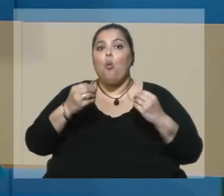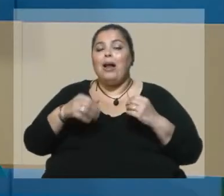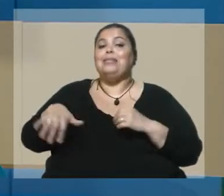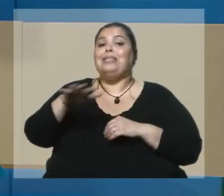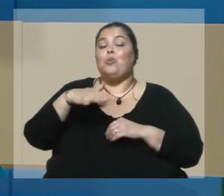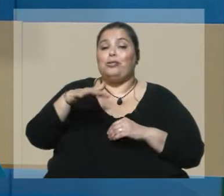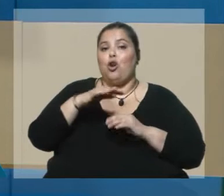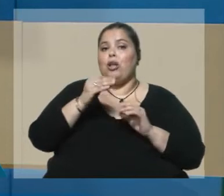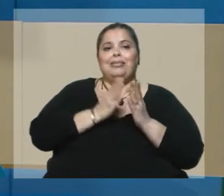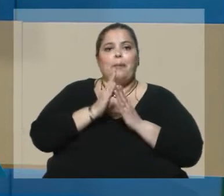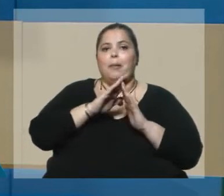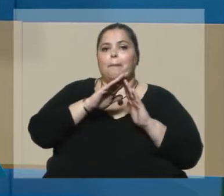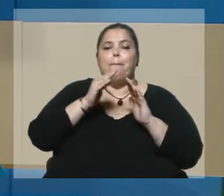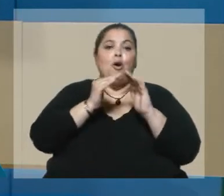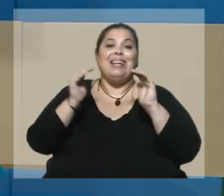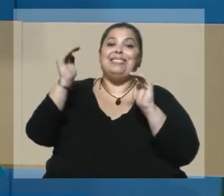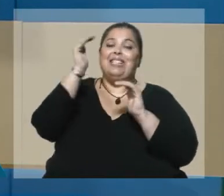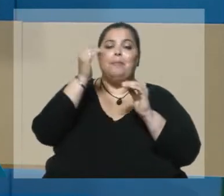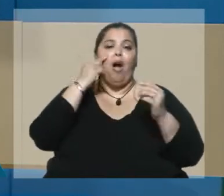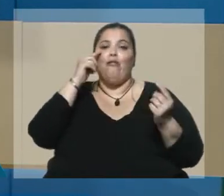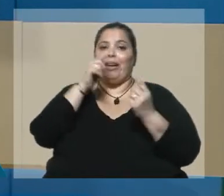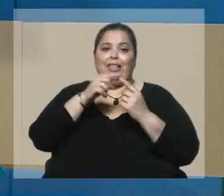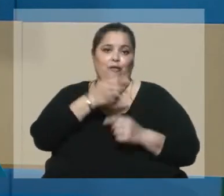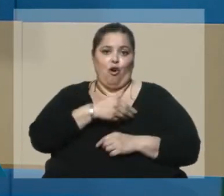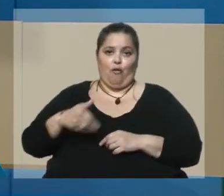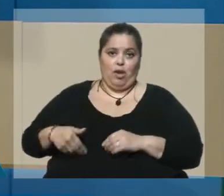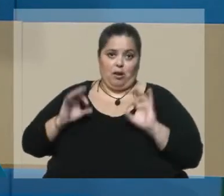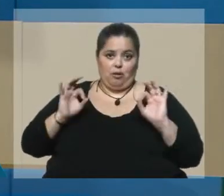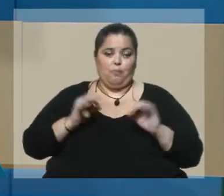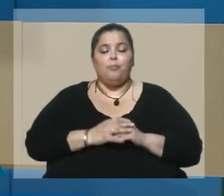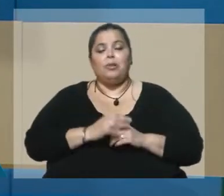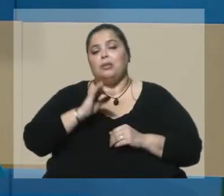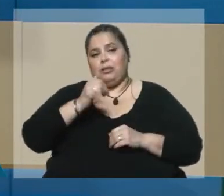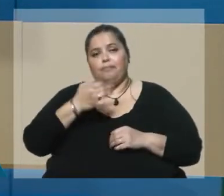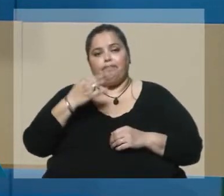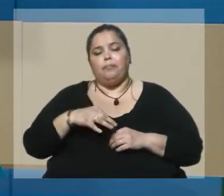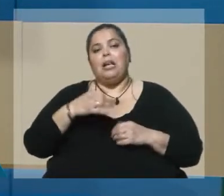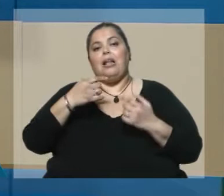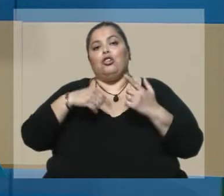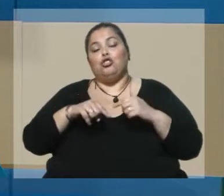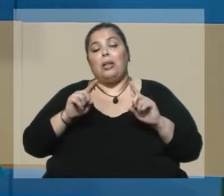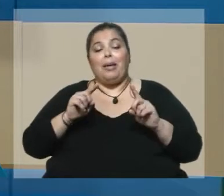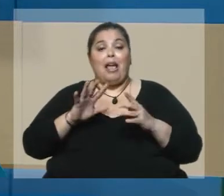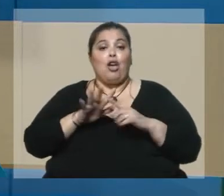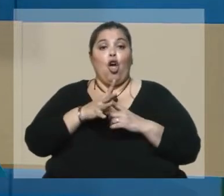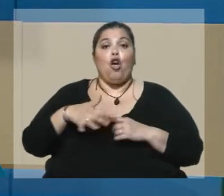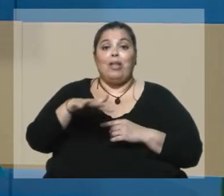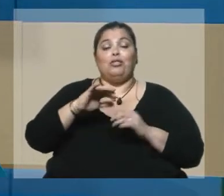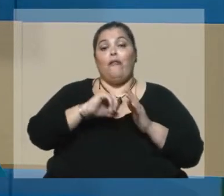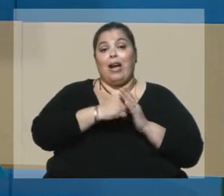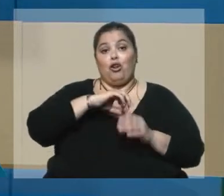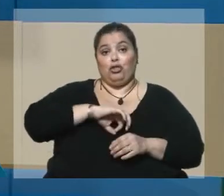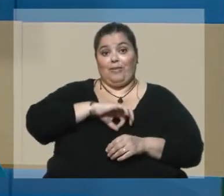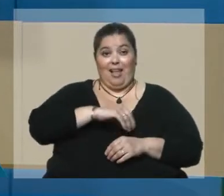base hoy en día este sobre todo Incluso en un contexto como hablábamos en que y que de hecho el Banco Central lo hizo